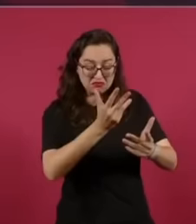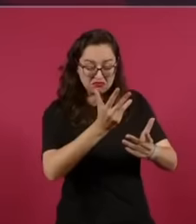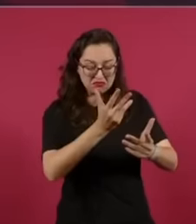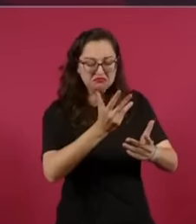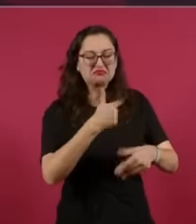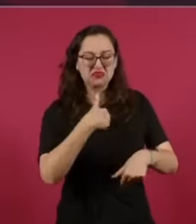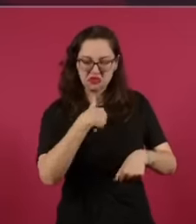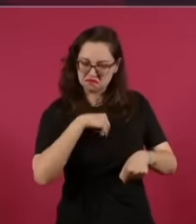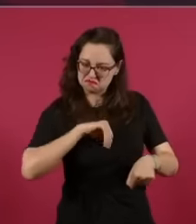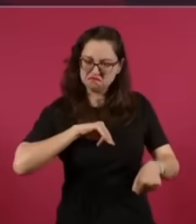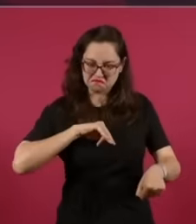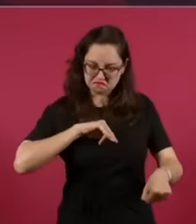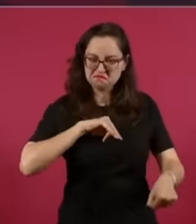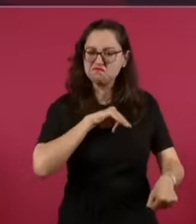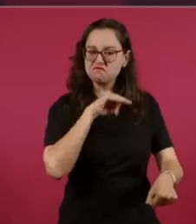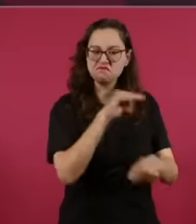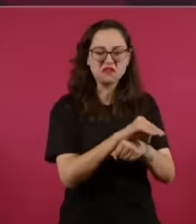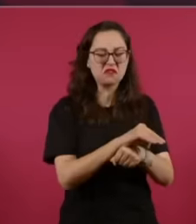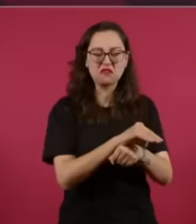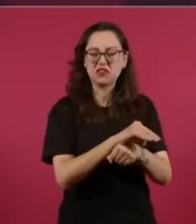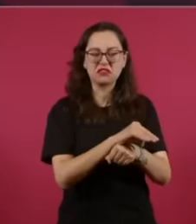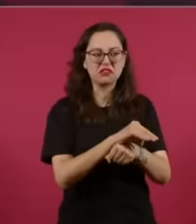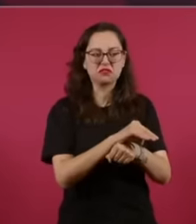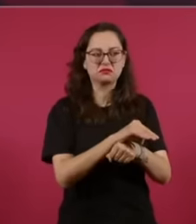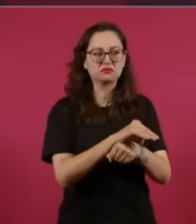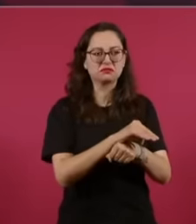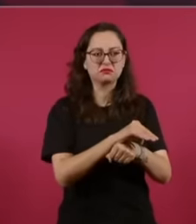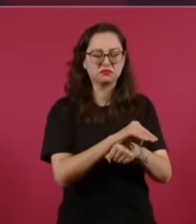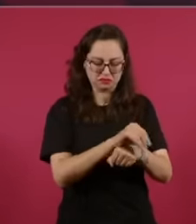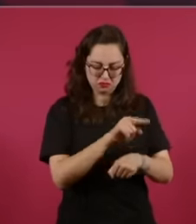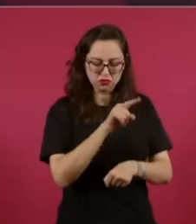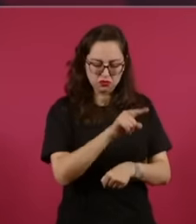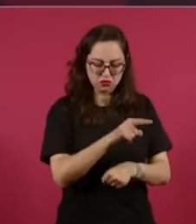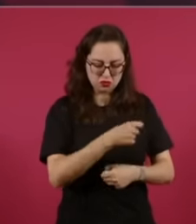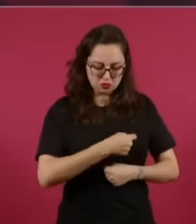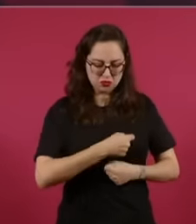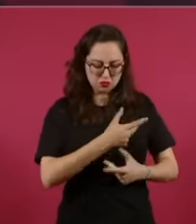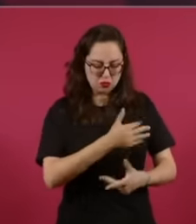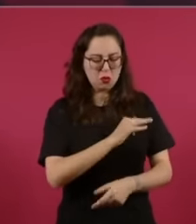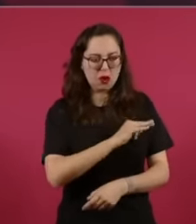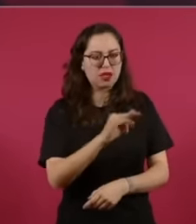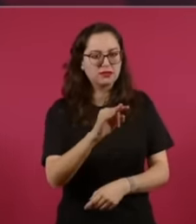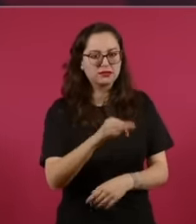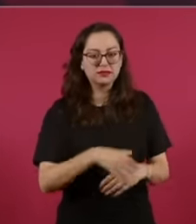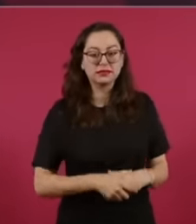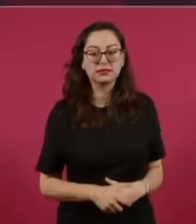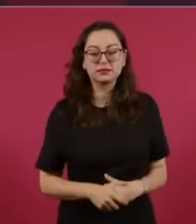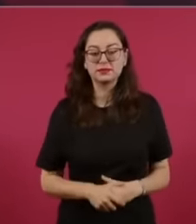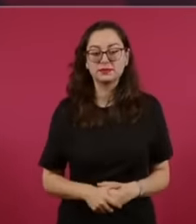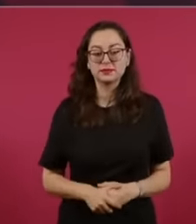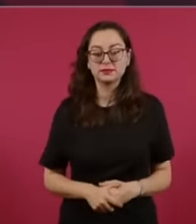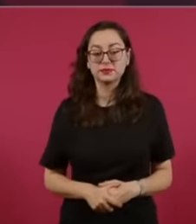tu derecho a decirlo? A ver, busca.